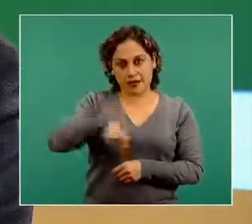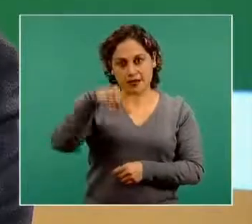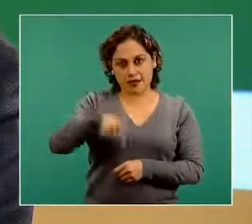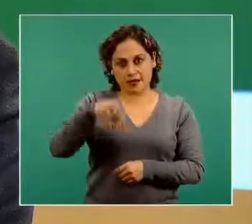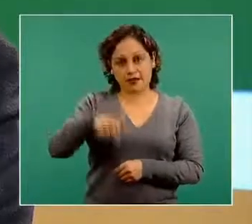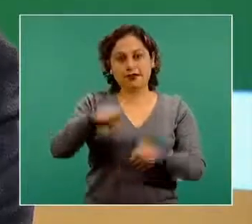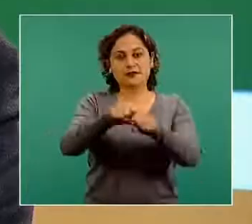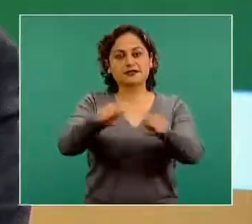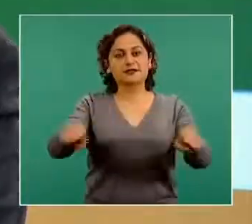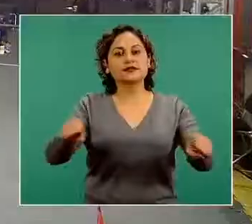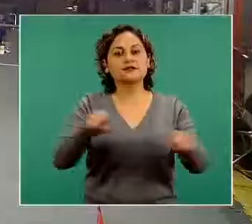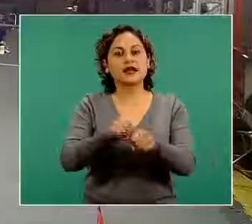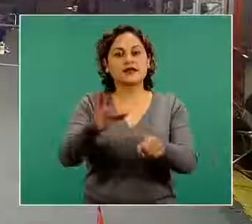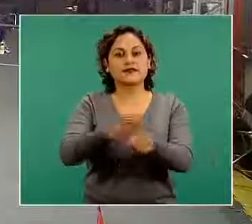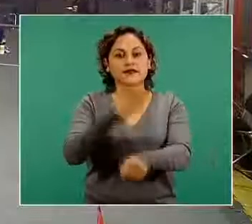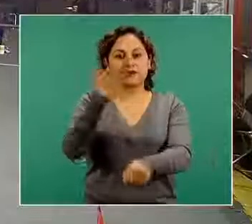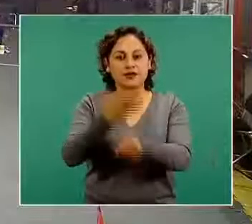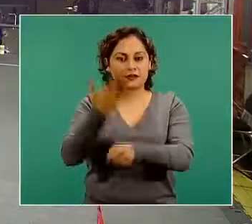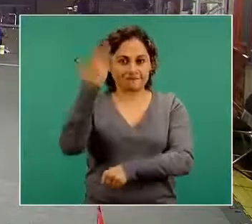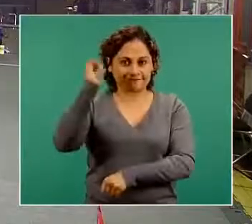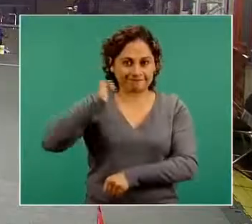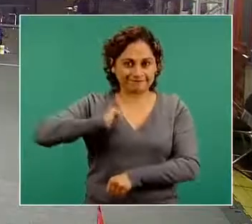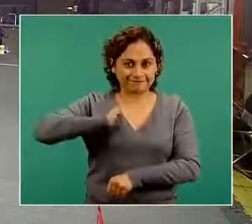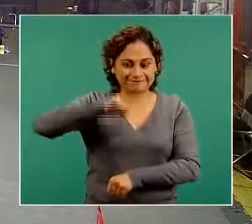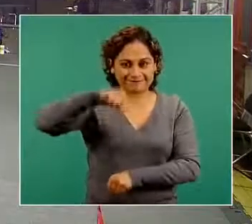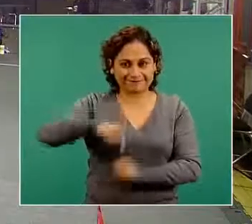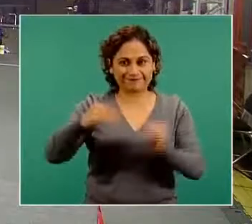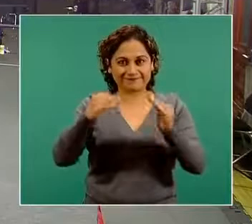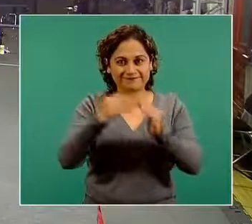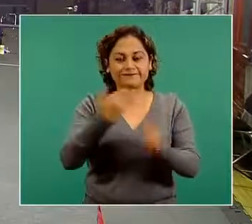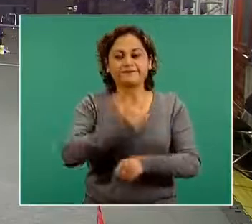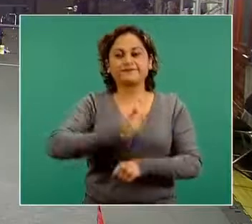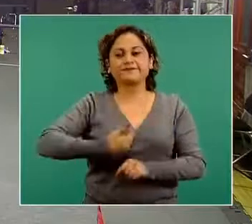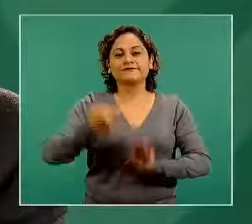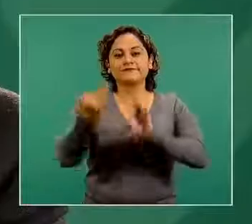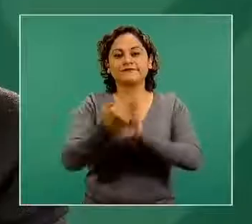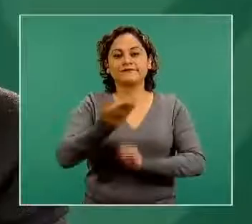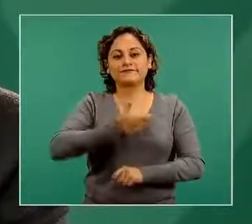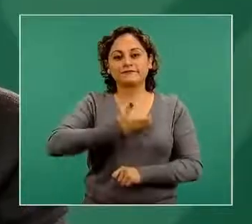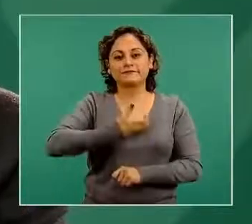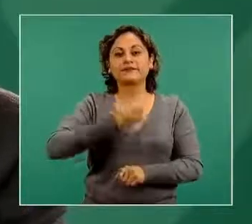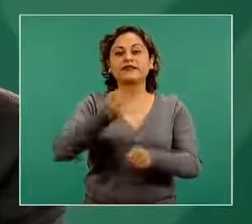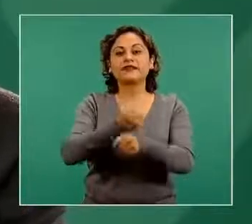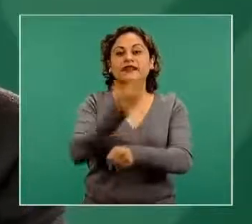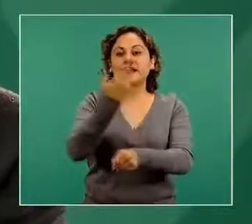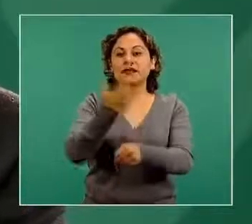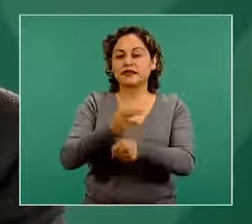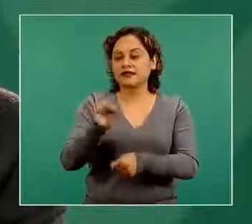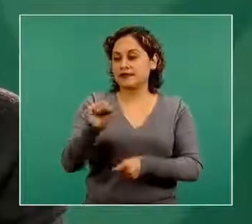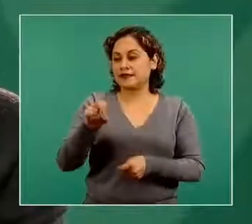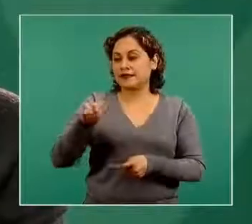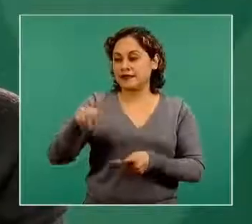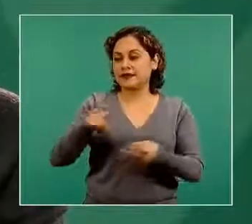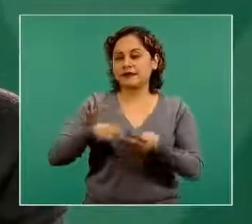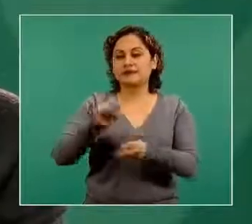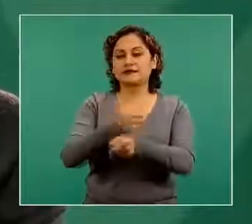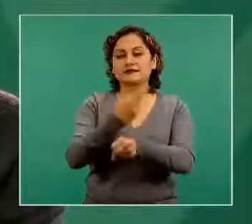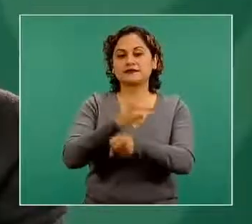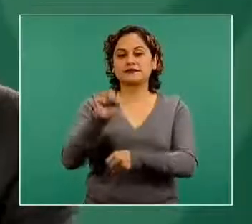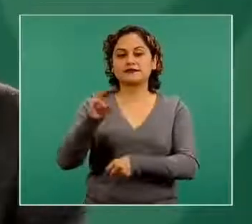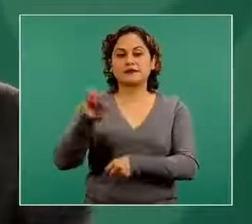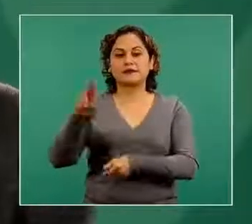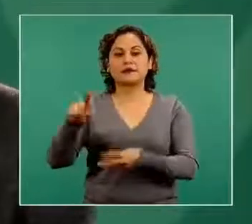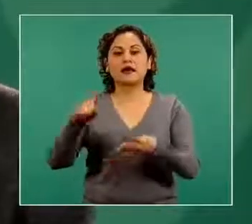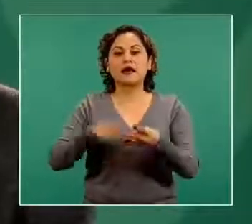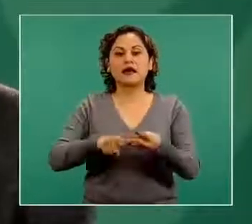del Salón Tesorería, el secretario de la Defensa, el secretario de la Marina y un servidor, subsecretario de